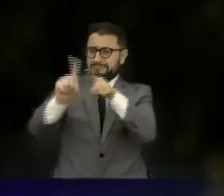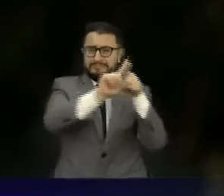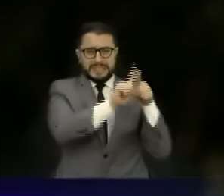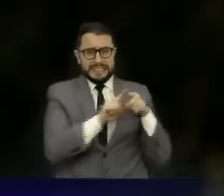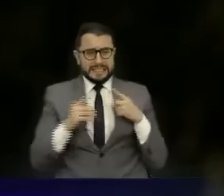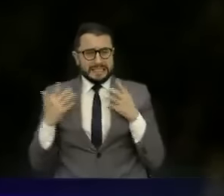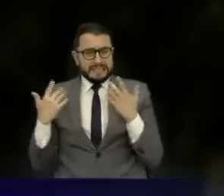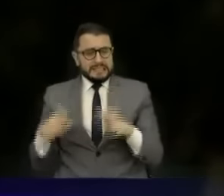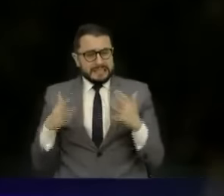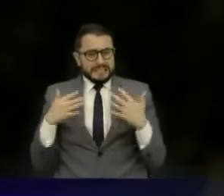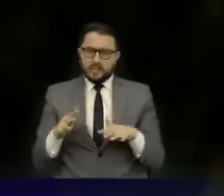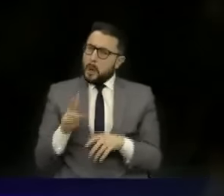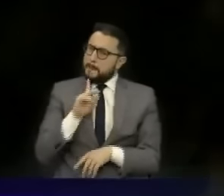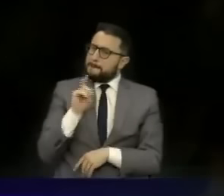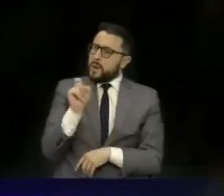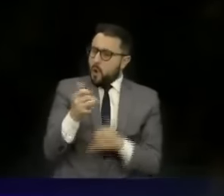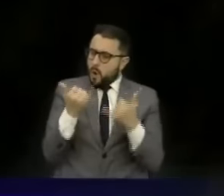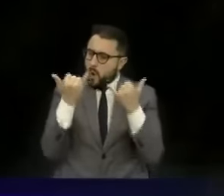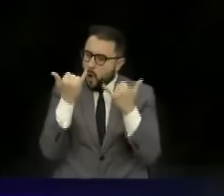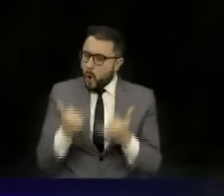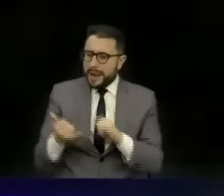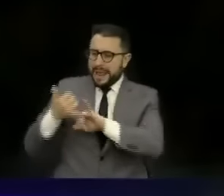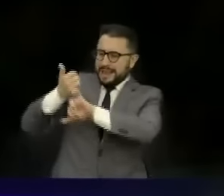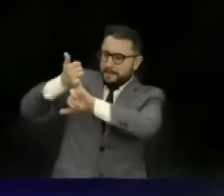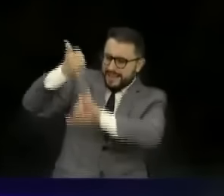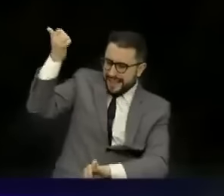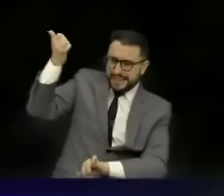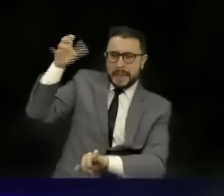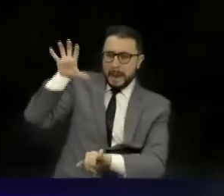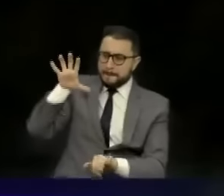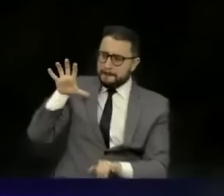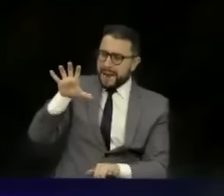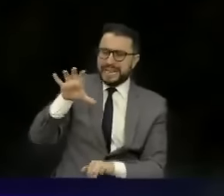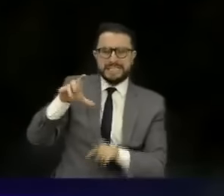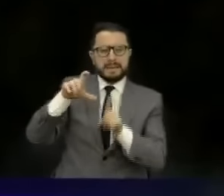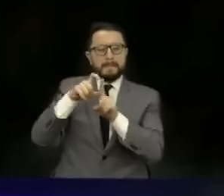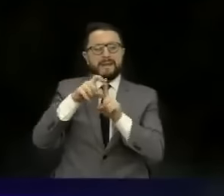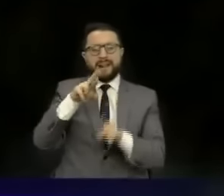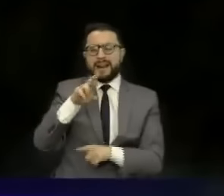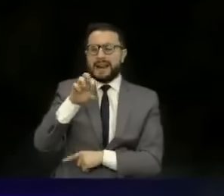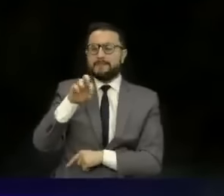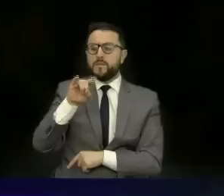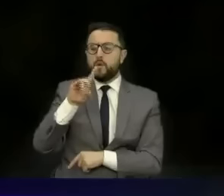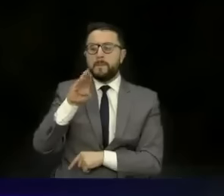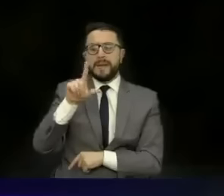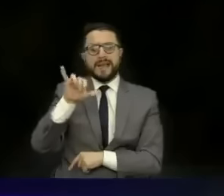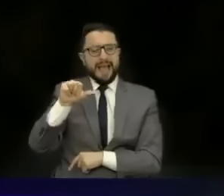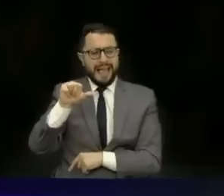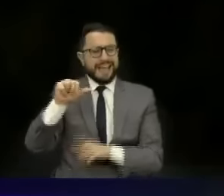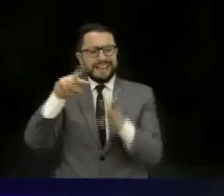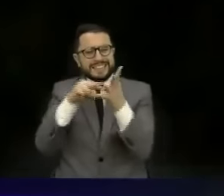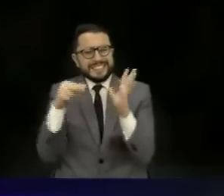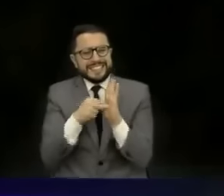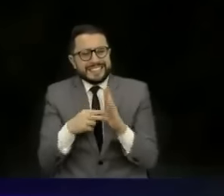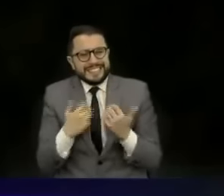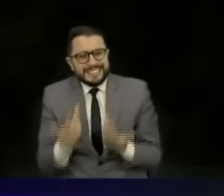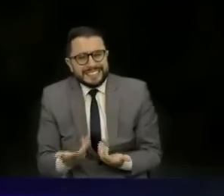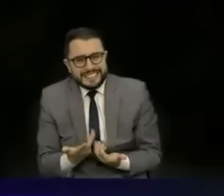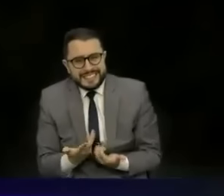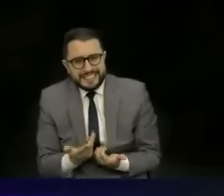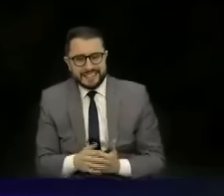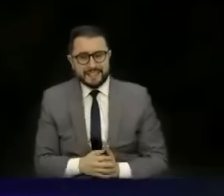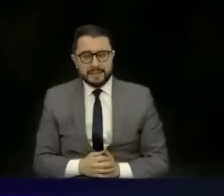¿Qué es república hoy? ¿Qué es república antes? La república es